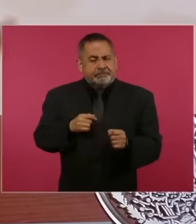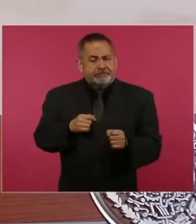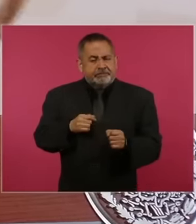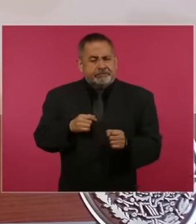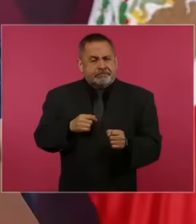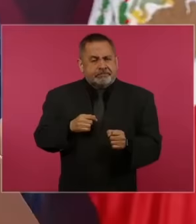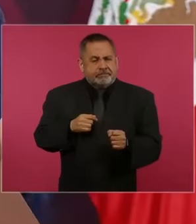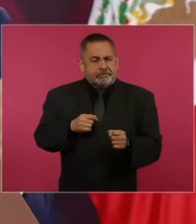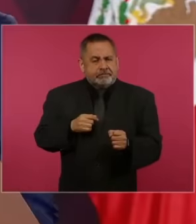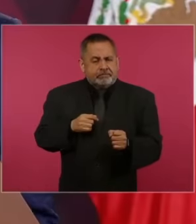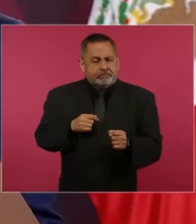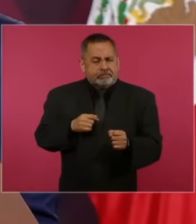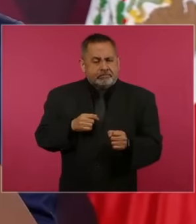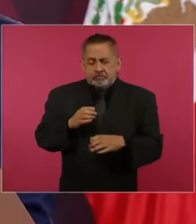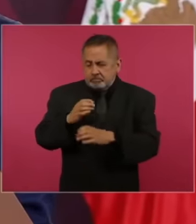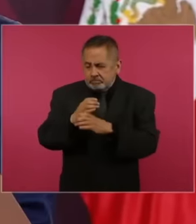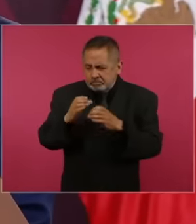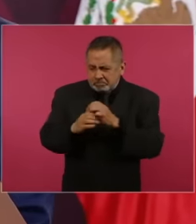tan poco.